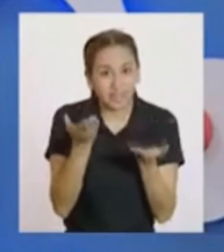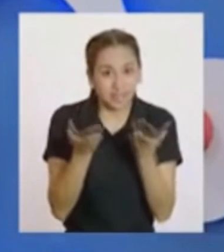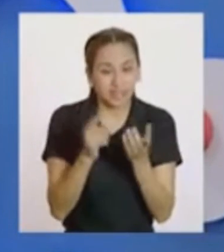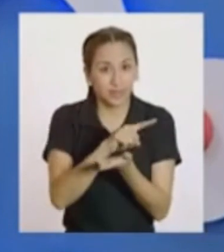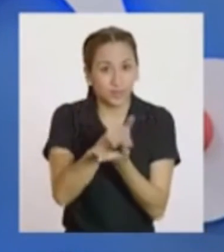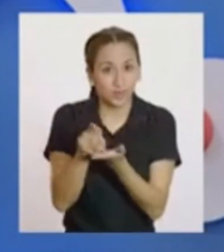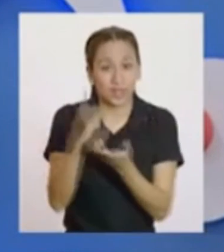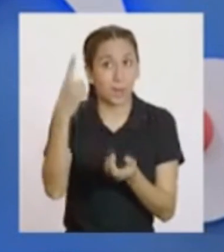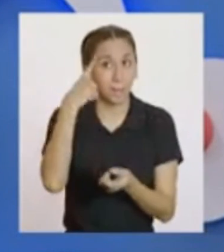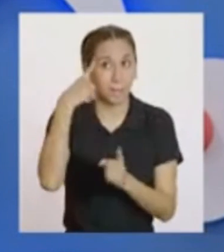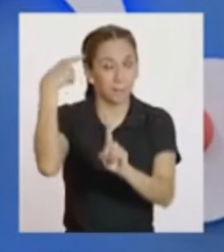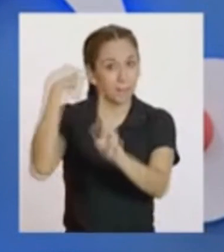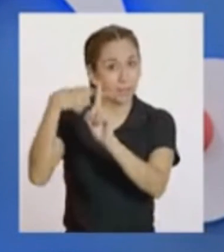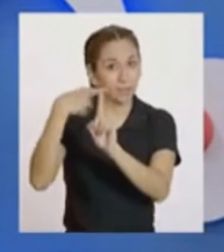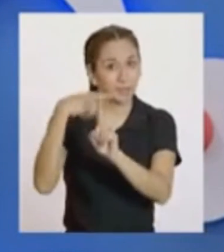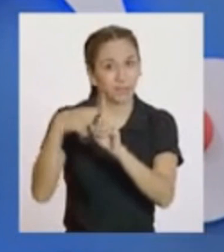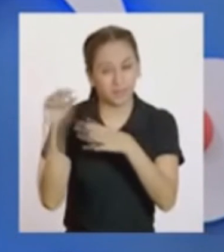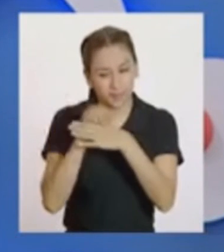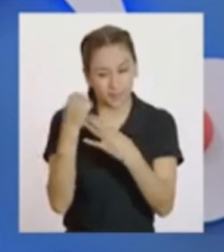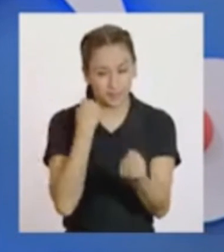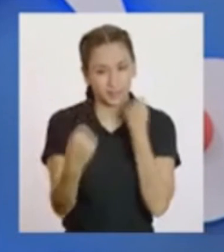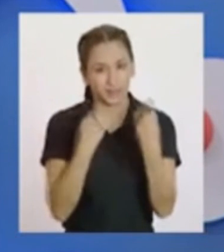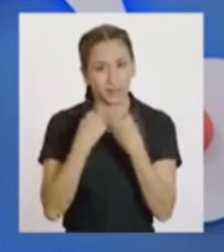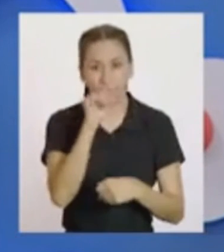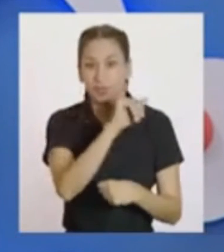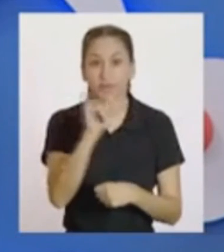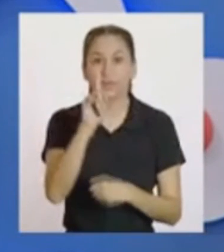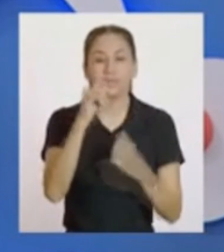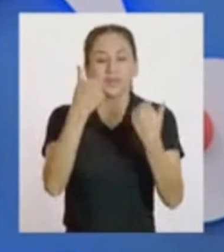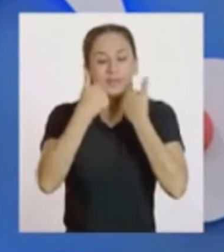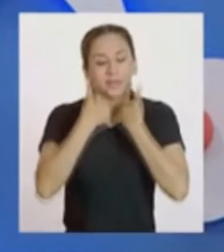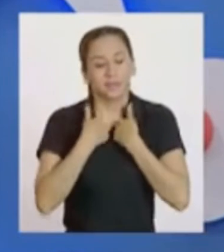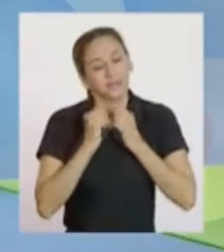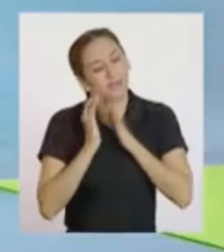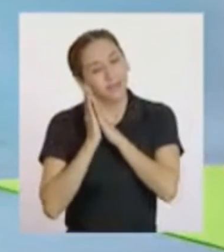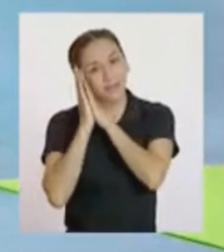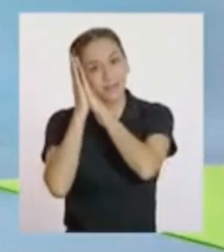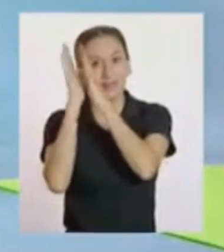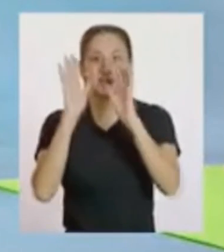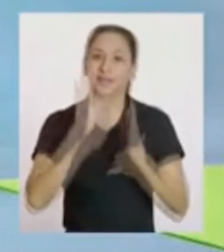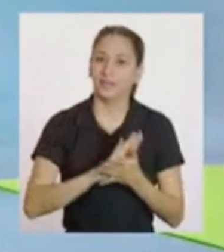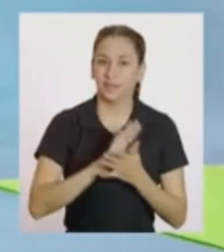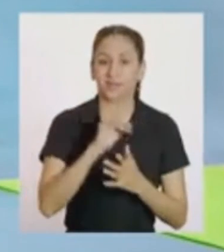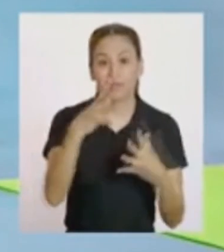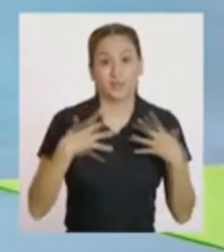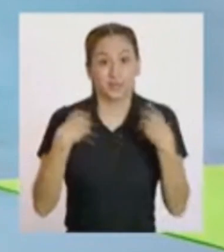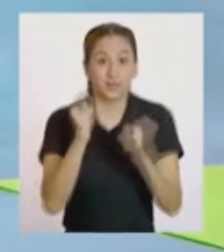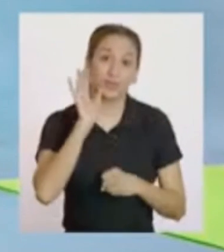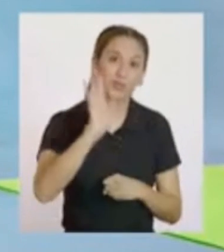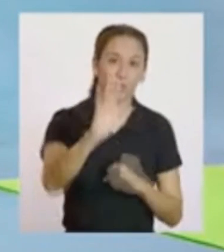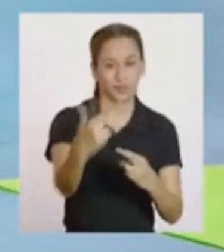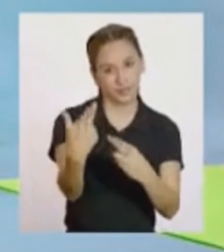saludable, pensamientos positivos, ejercicios y un descanso reparador. ¡La salud está en